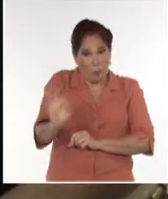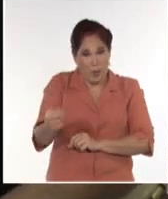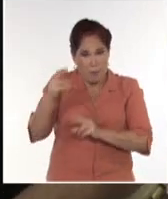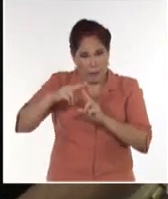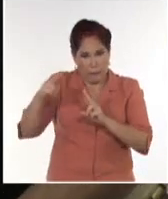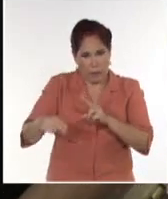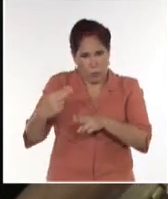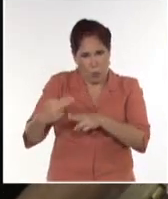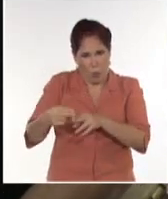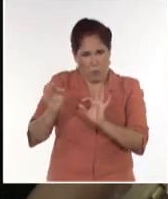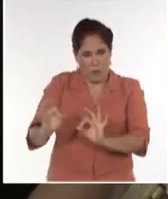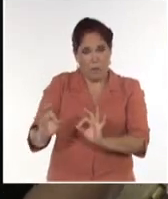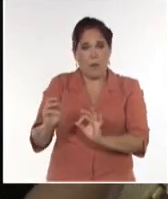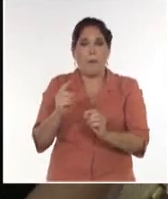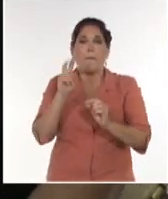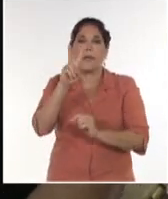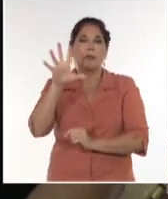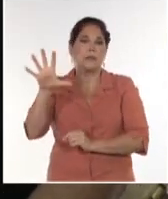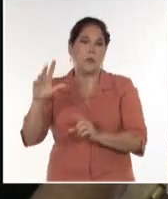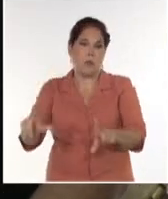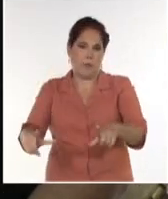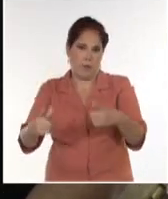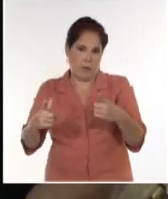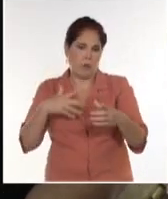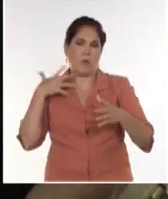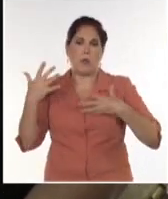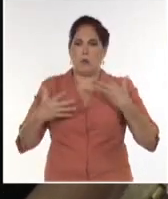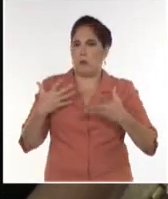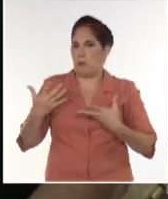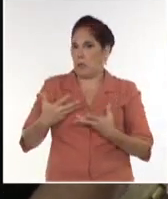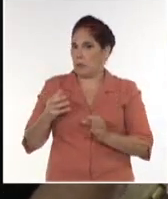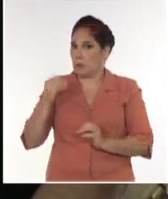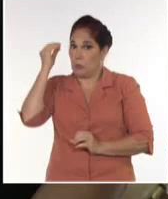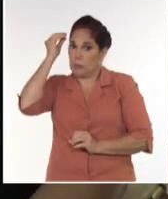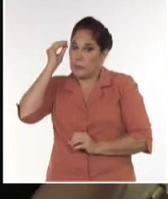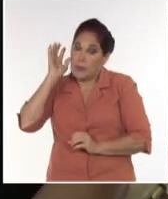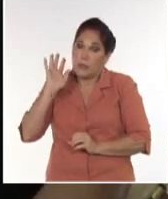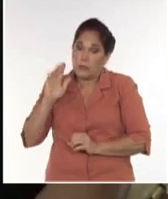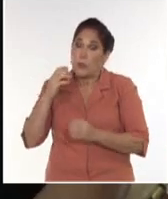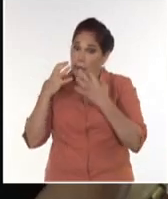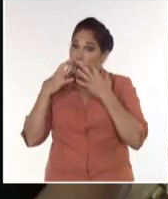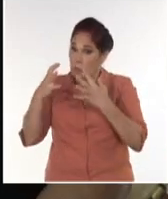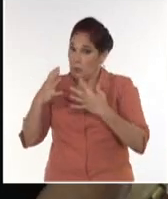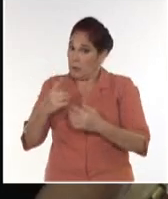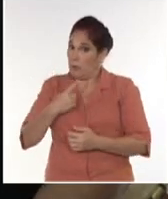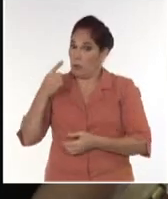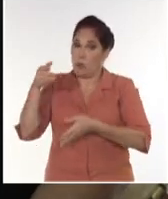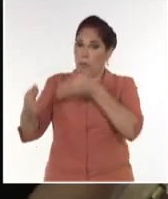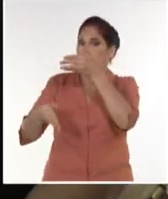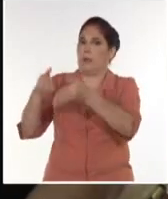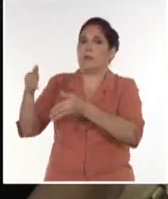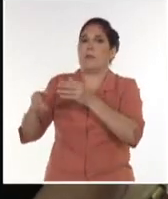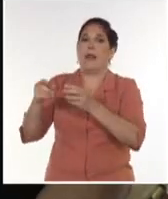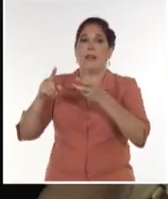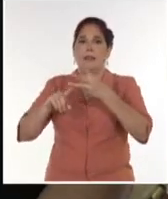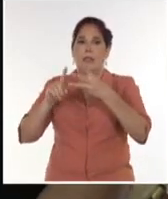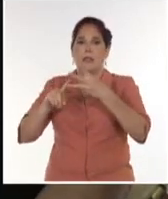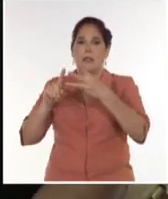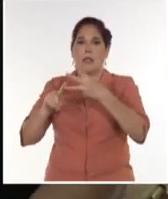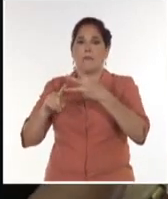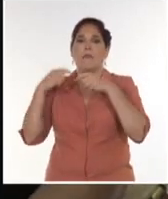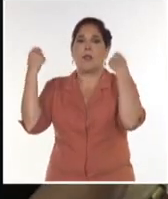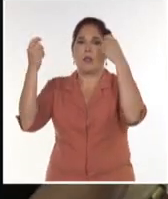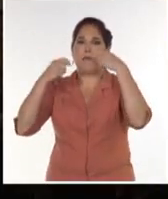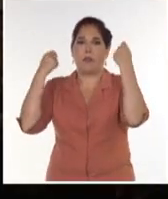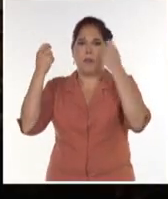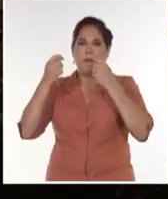estamos celebrando nuestro 25 aniversario, tiene mucha importancia poder asistir a esta tercera edición del Festival